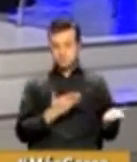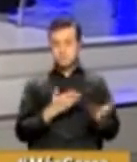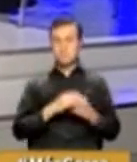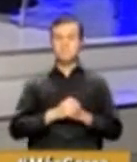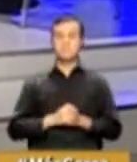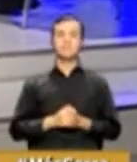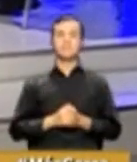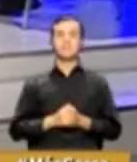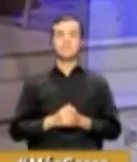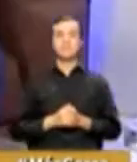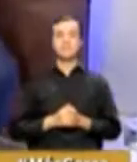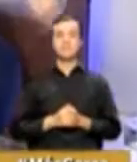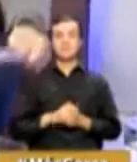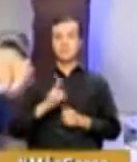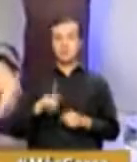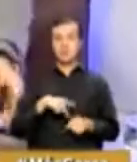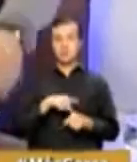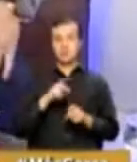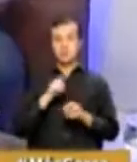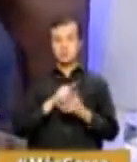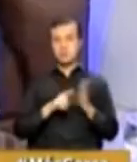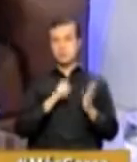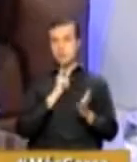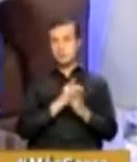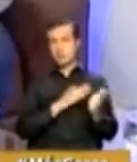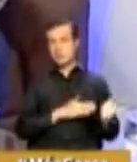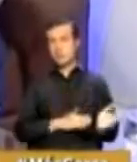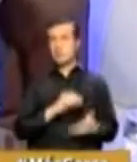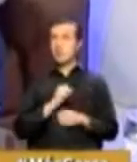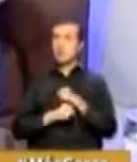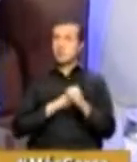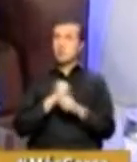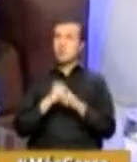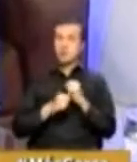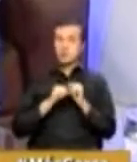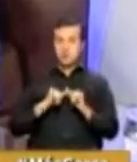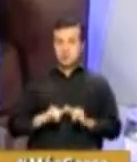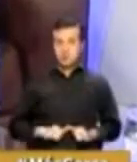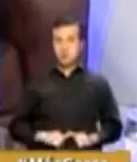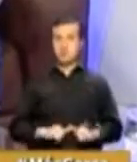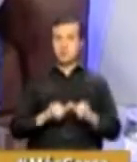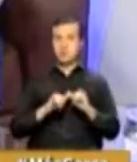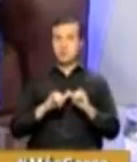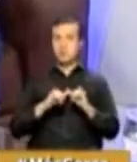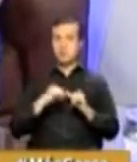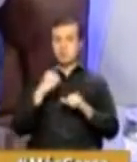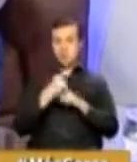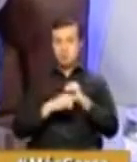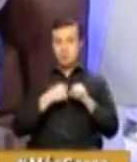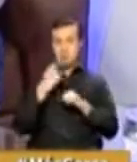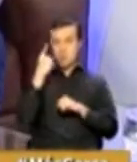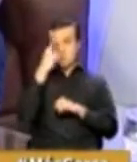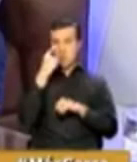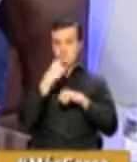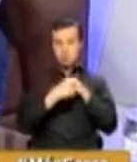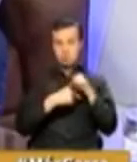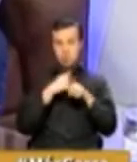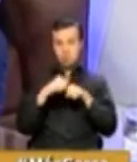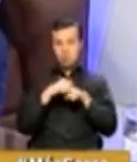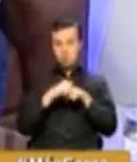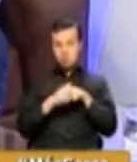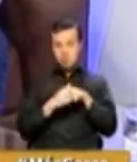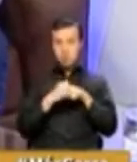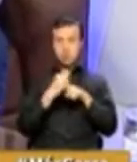Pedro Finol, usted es el experto en la materia, ha estudiado durante varios años lo que es la oftalmología y lo que representa pues este tipo